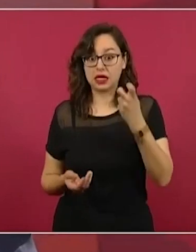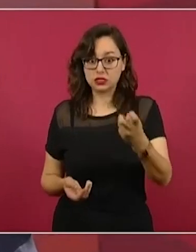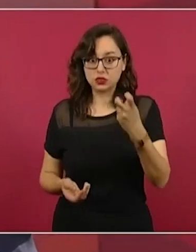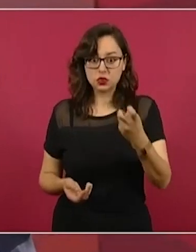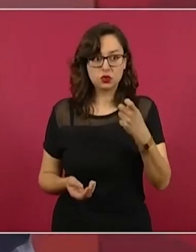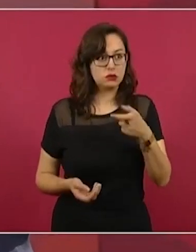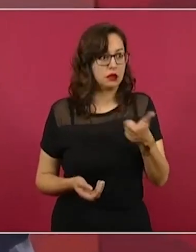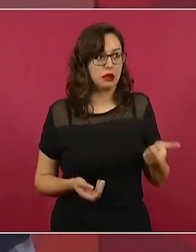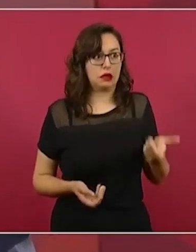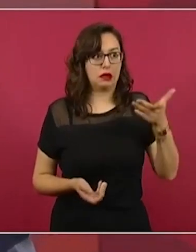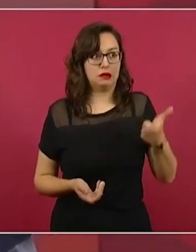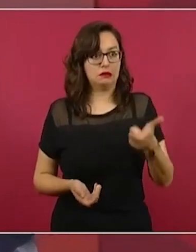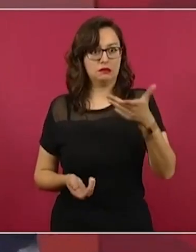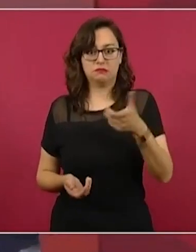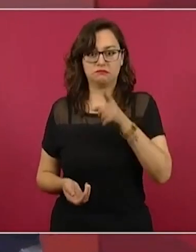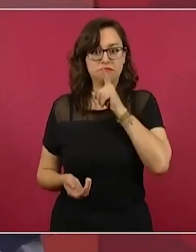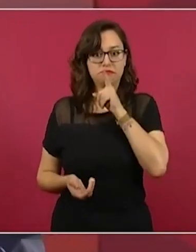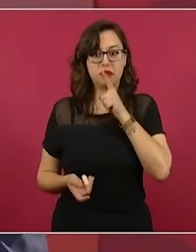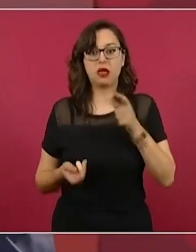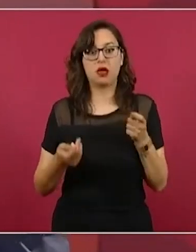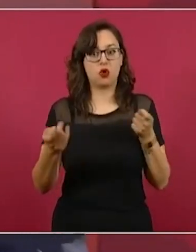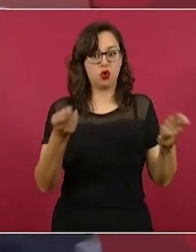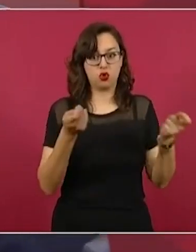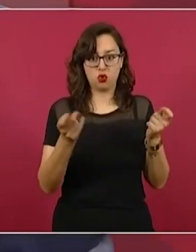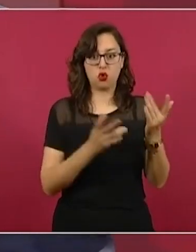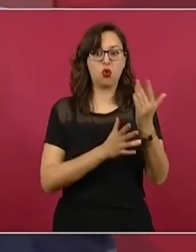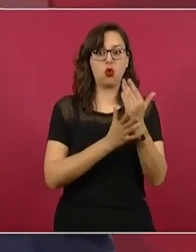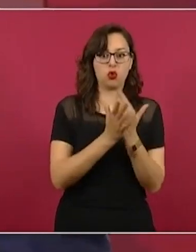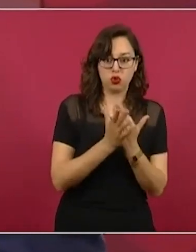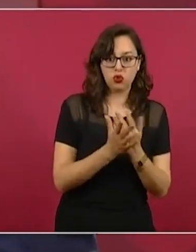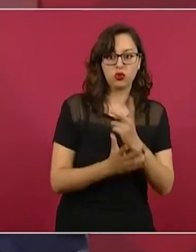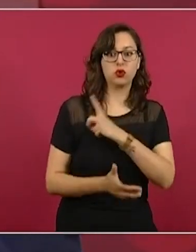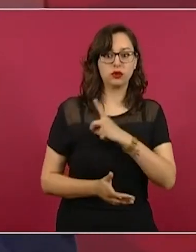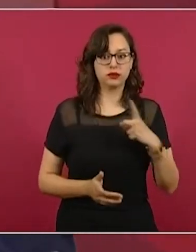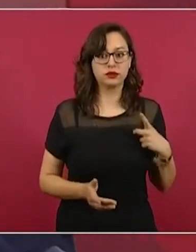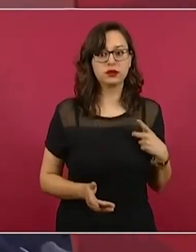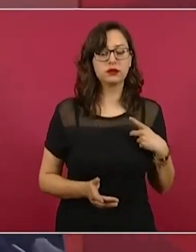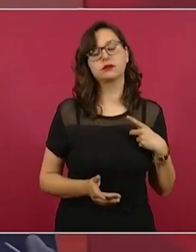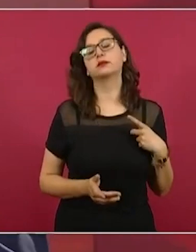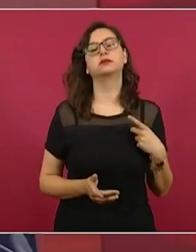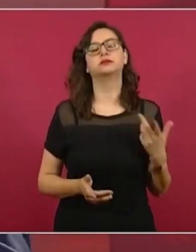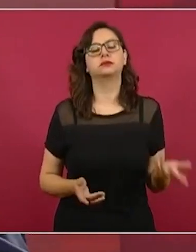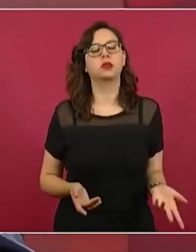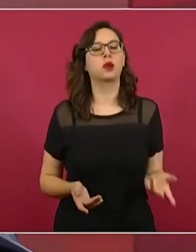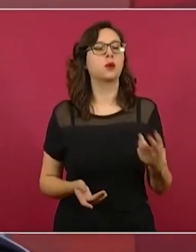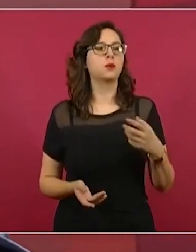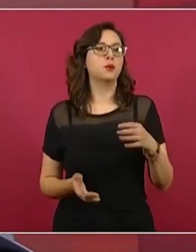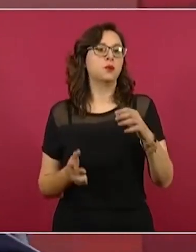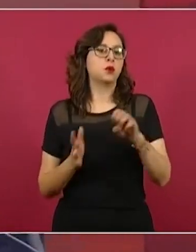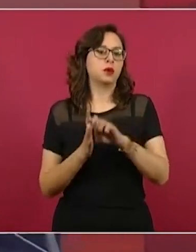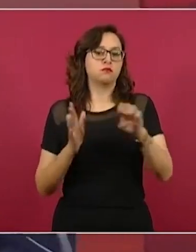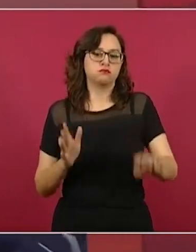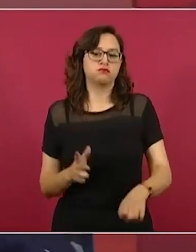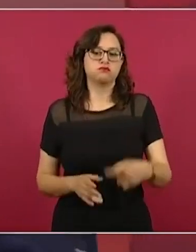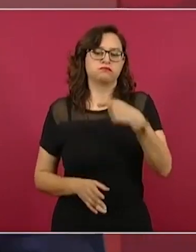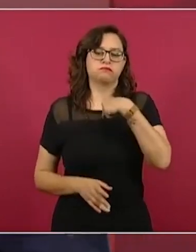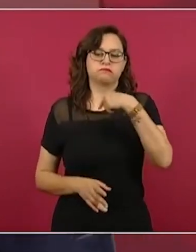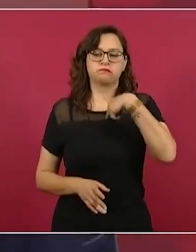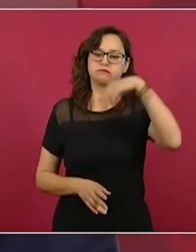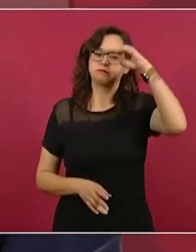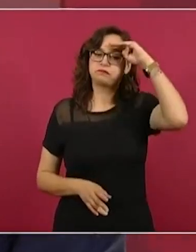el incremento al salario a partir del consumo